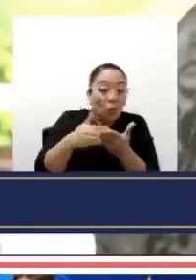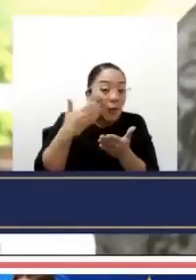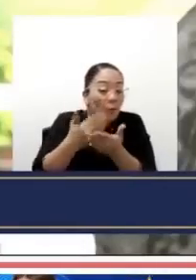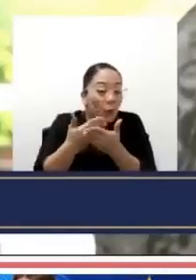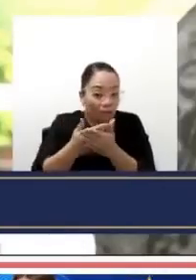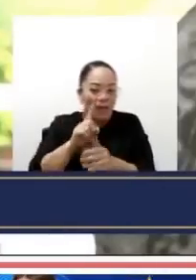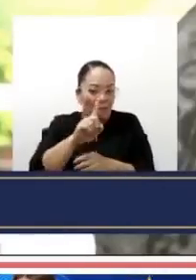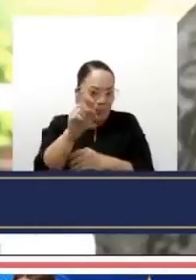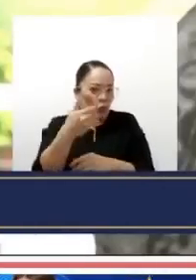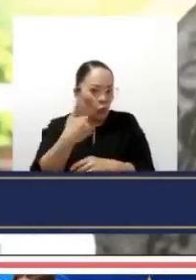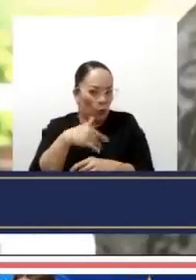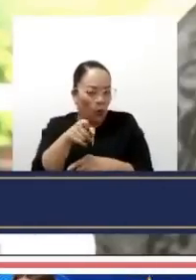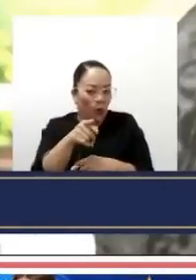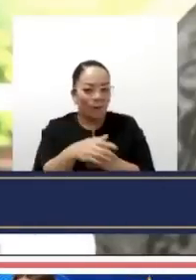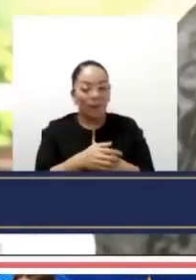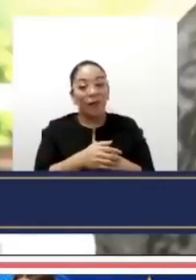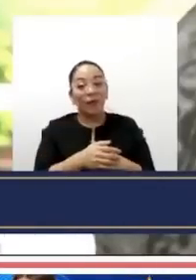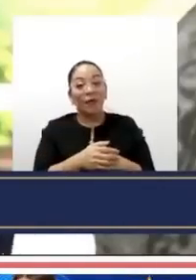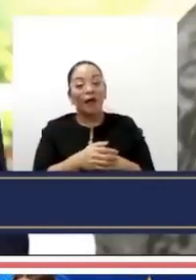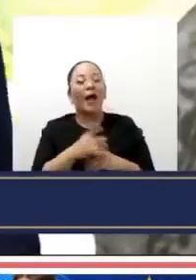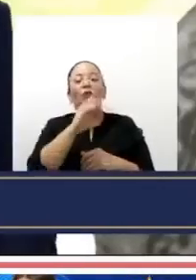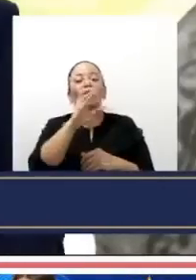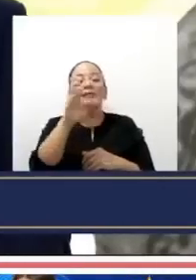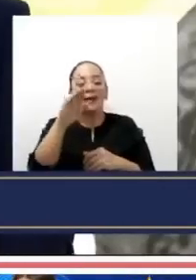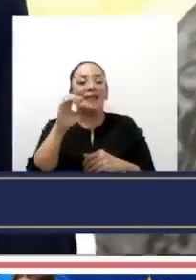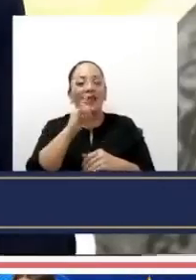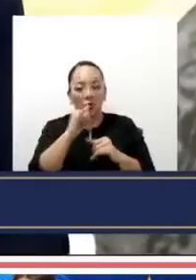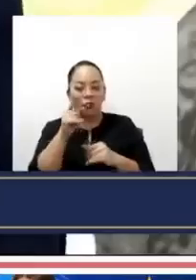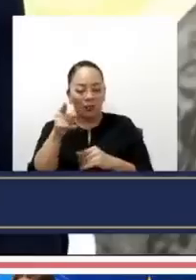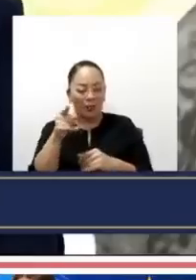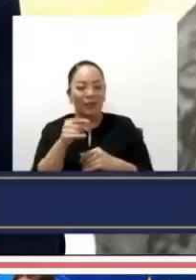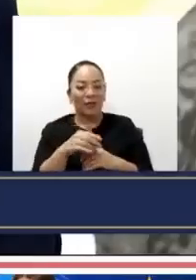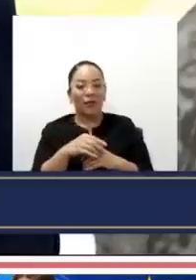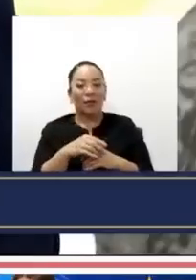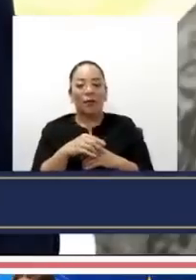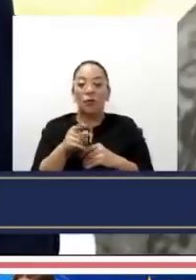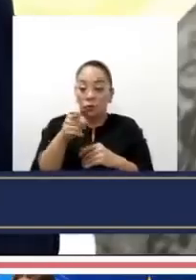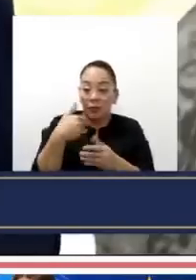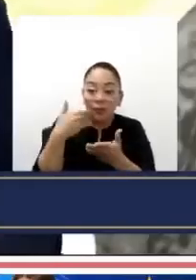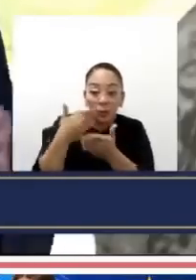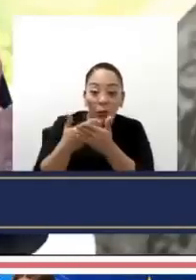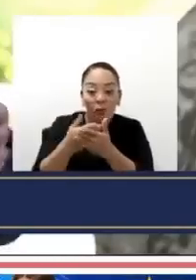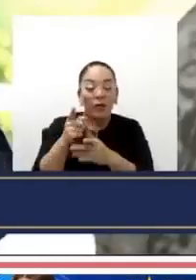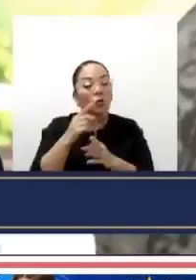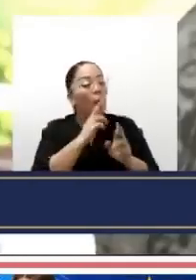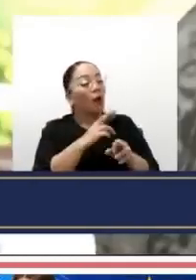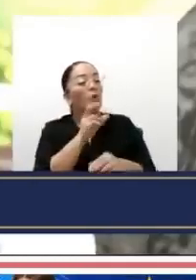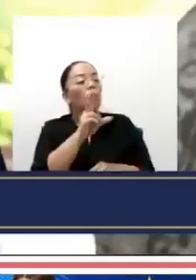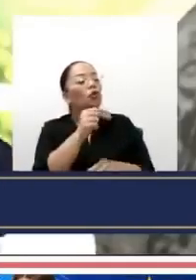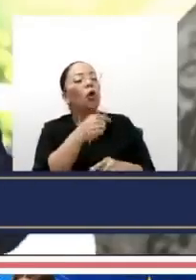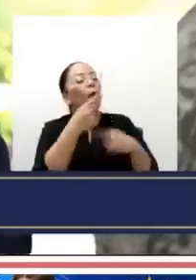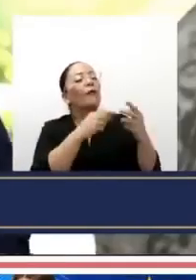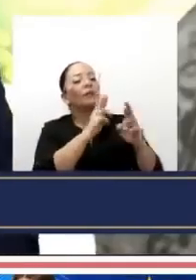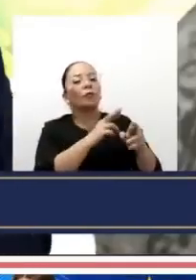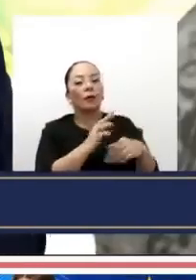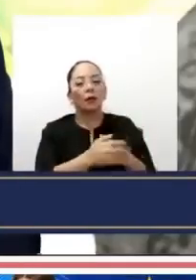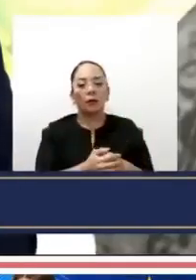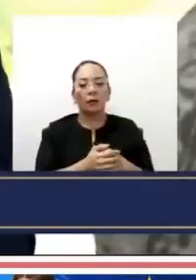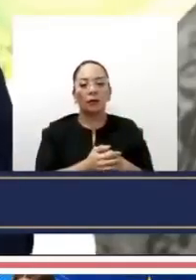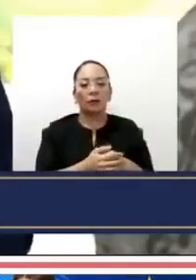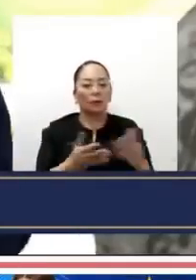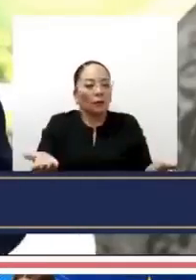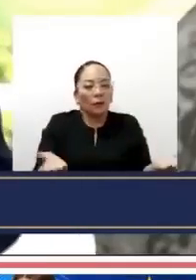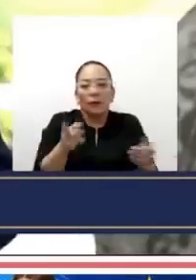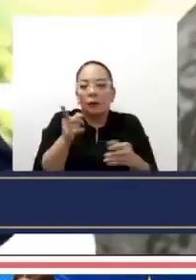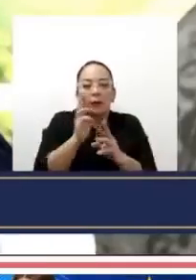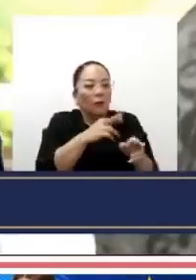eso? Y la contestación de Costa Rica denuncia es, yo no voy a contestar eso. O sea, no contesta la prevención y no cierran la causa.